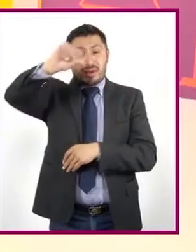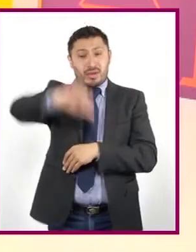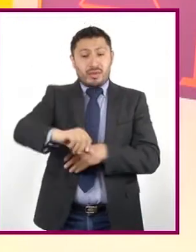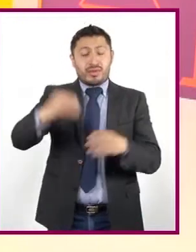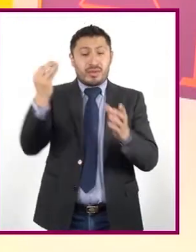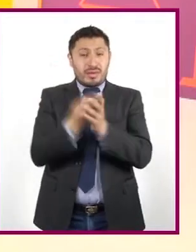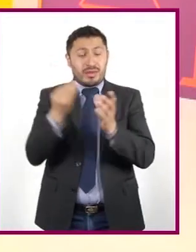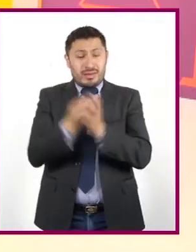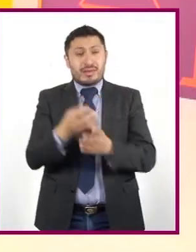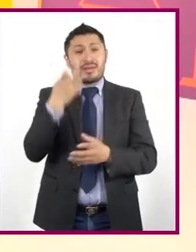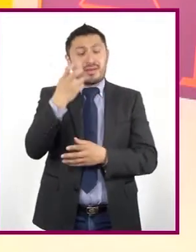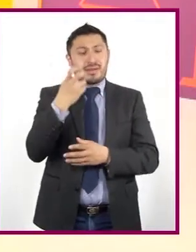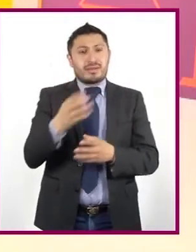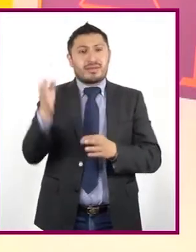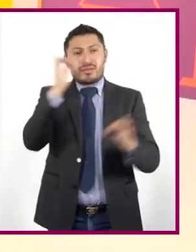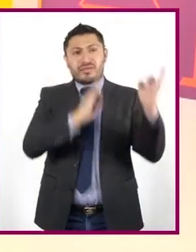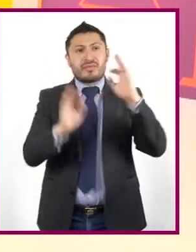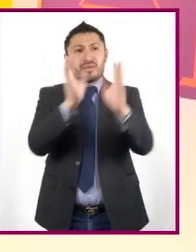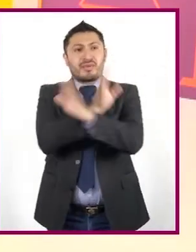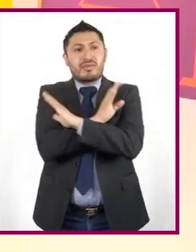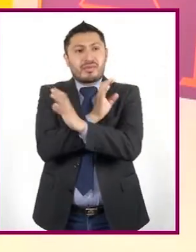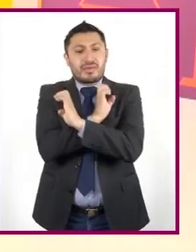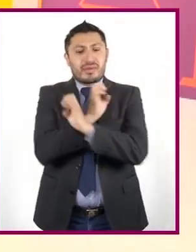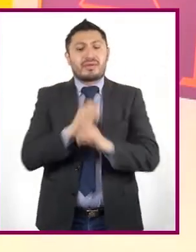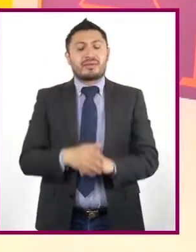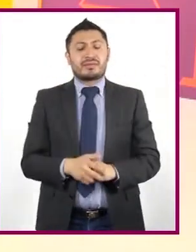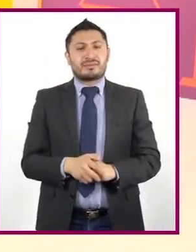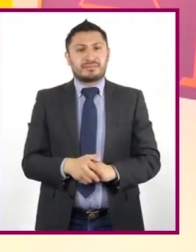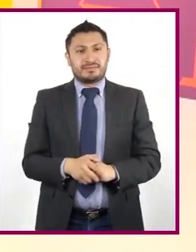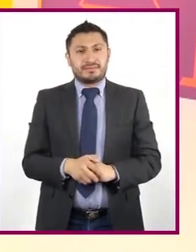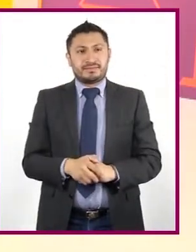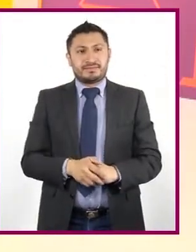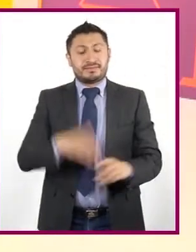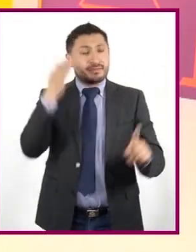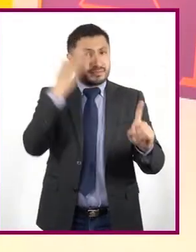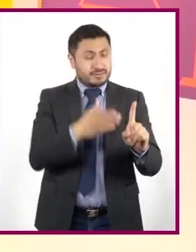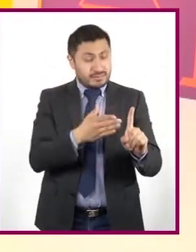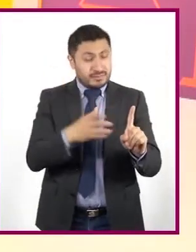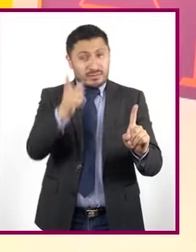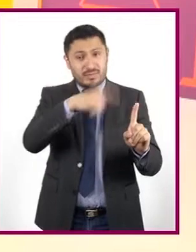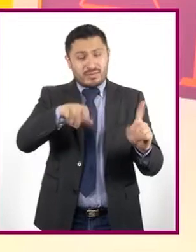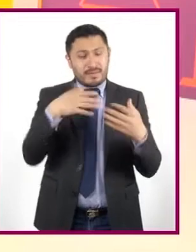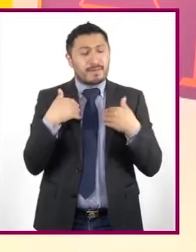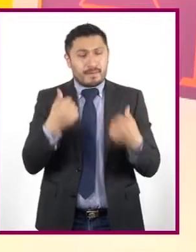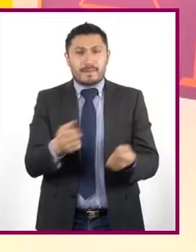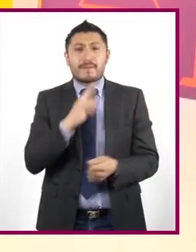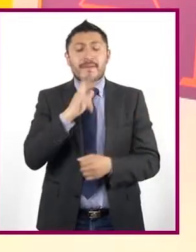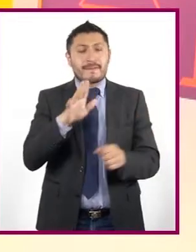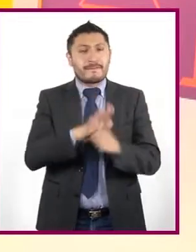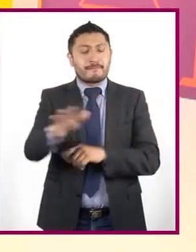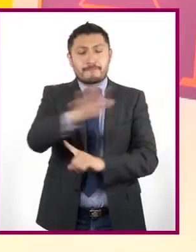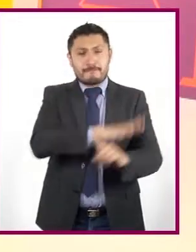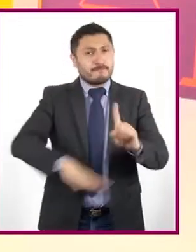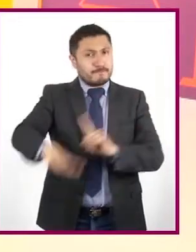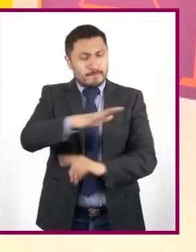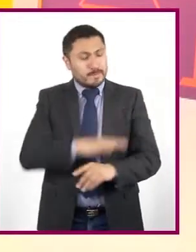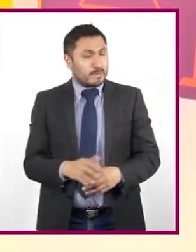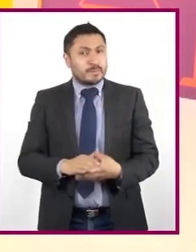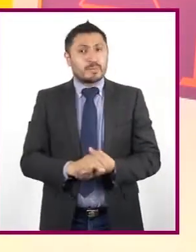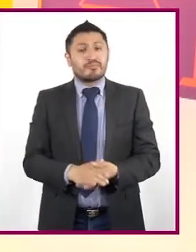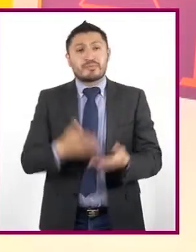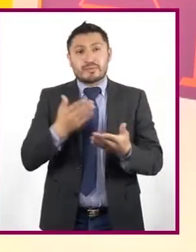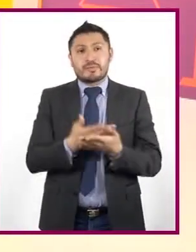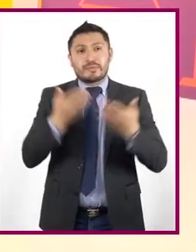sesión de la asignatura Formación Cívica y Ética. Con ello, podrán comprender mejor su entorno, su